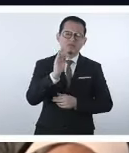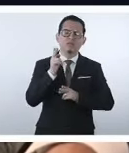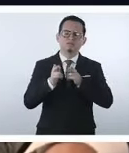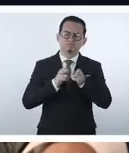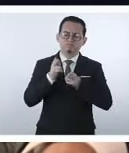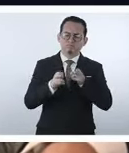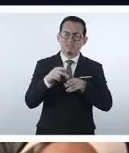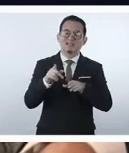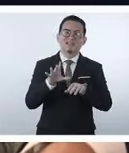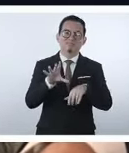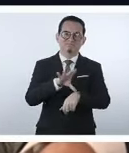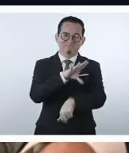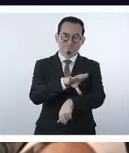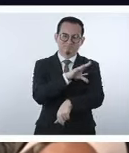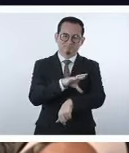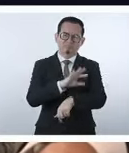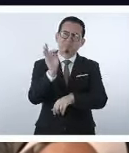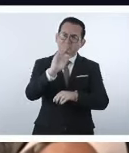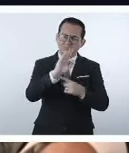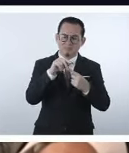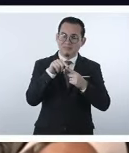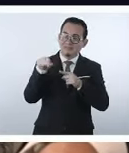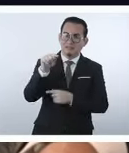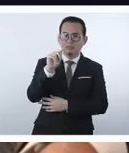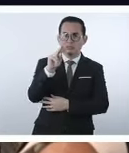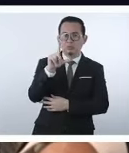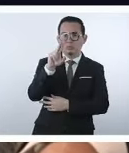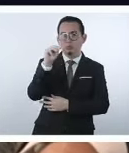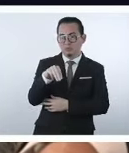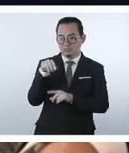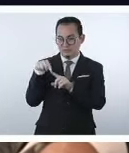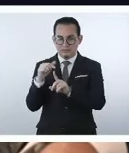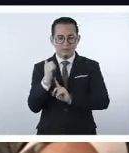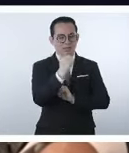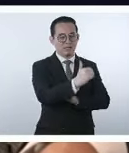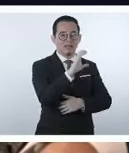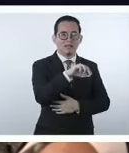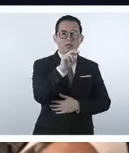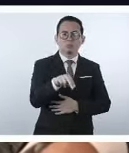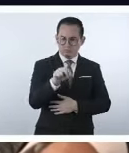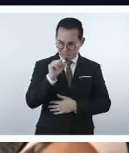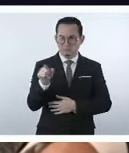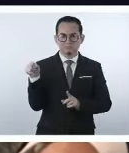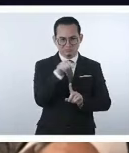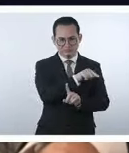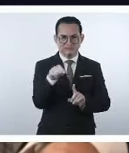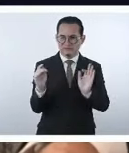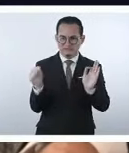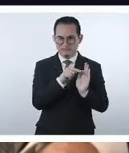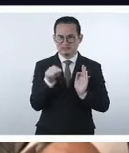para la zona de Tulum con Cancún. El tramo que ya estaba